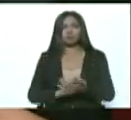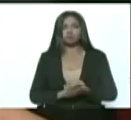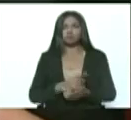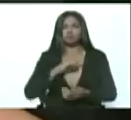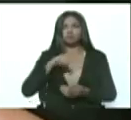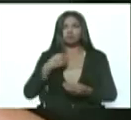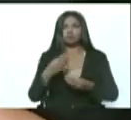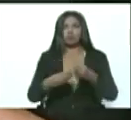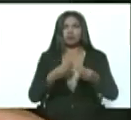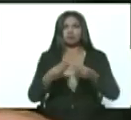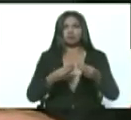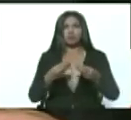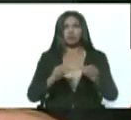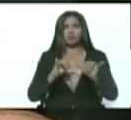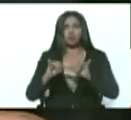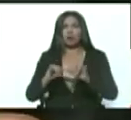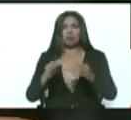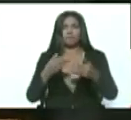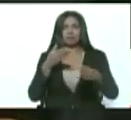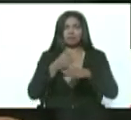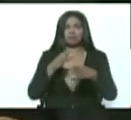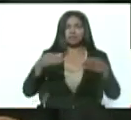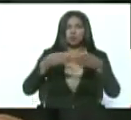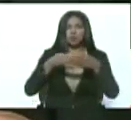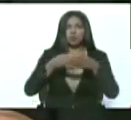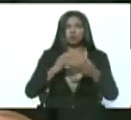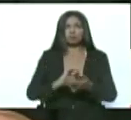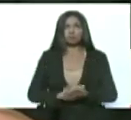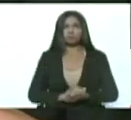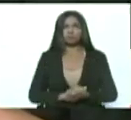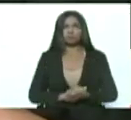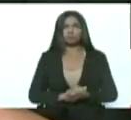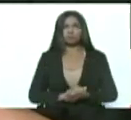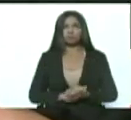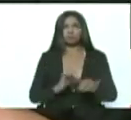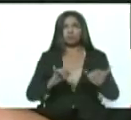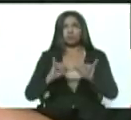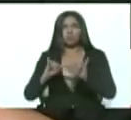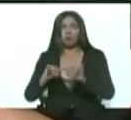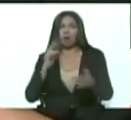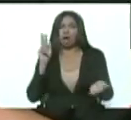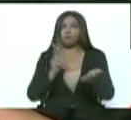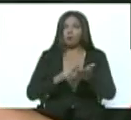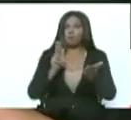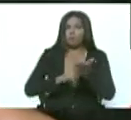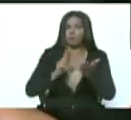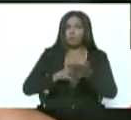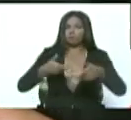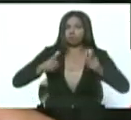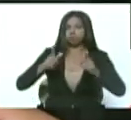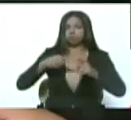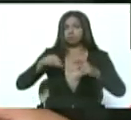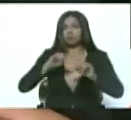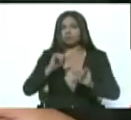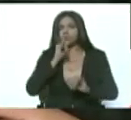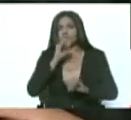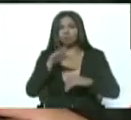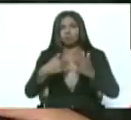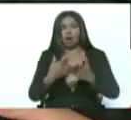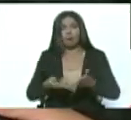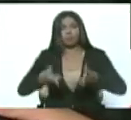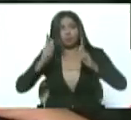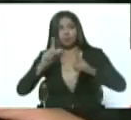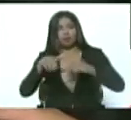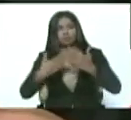no alineados a partir de esta reunión. Va a haber en los documentos que se van a aprobar al respecto un anuncio que se hará